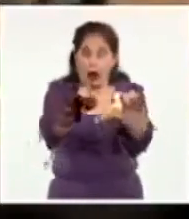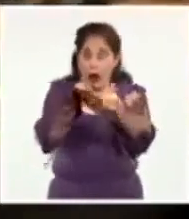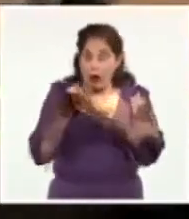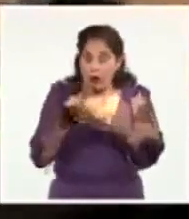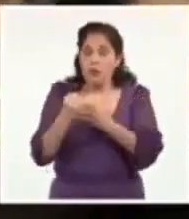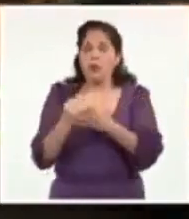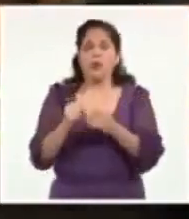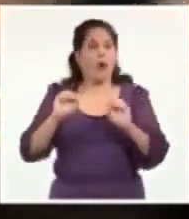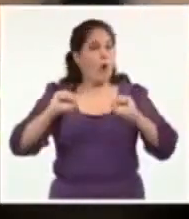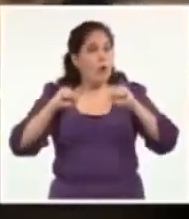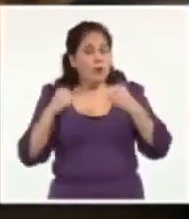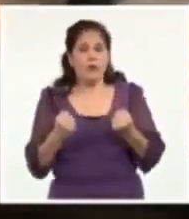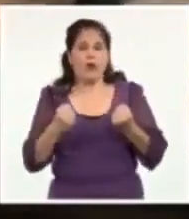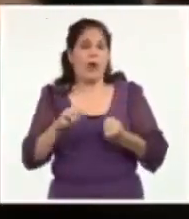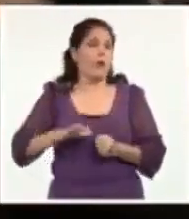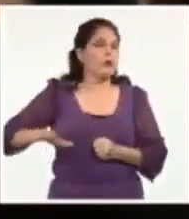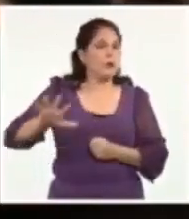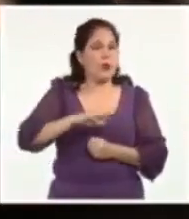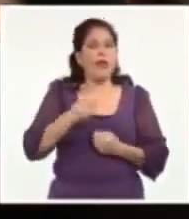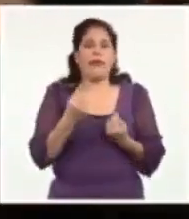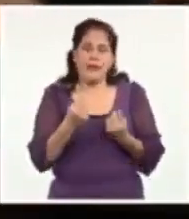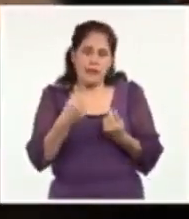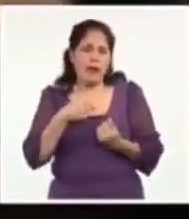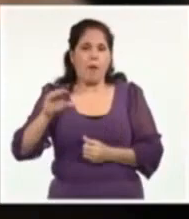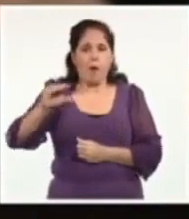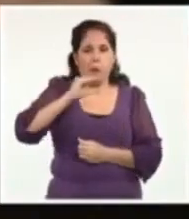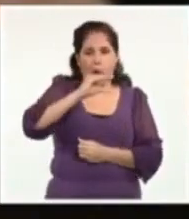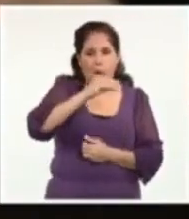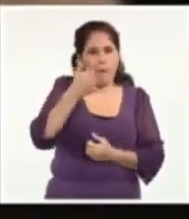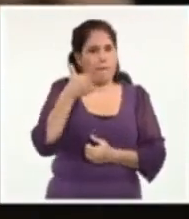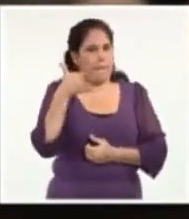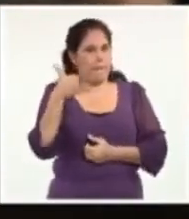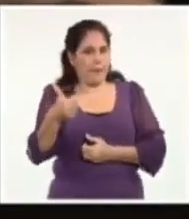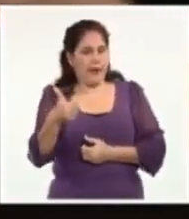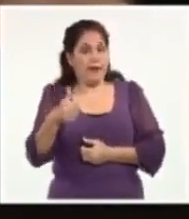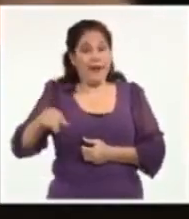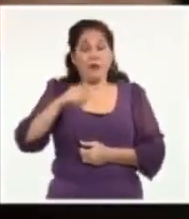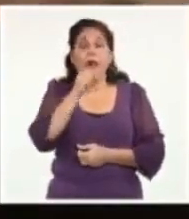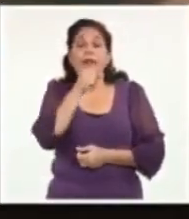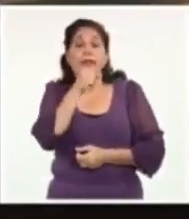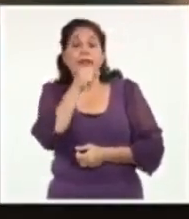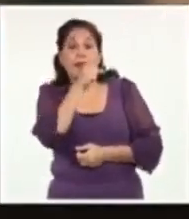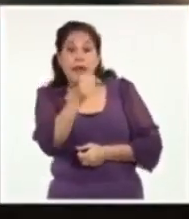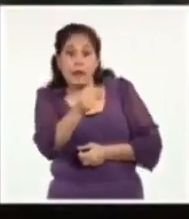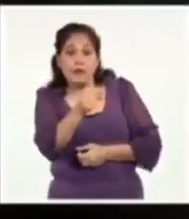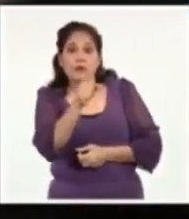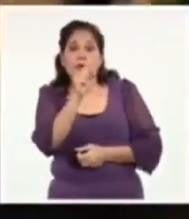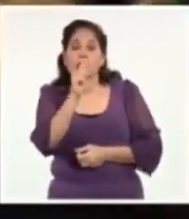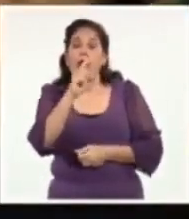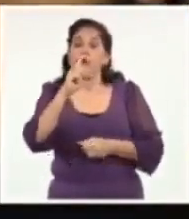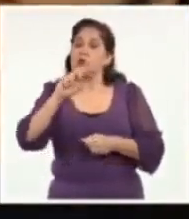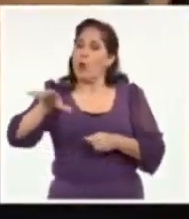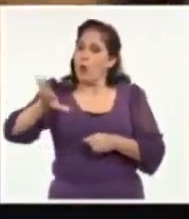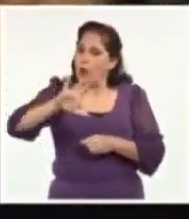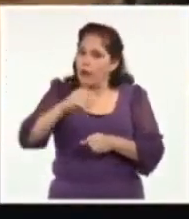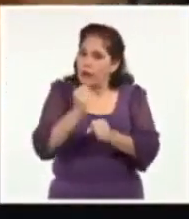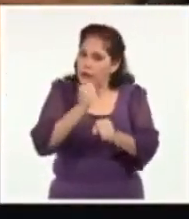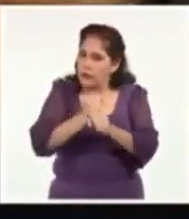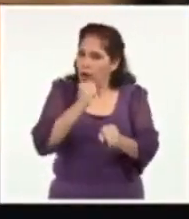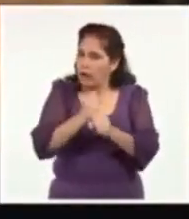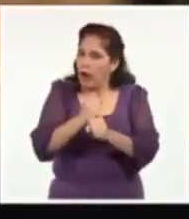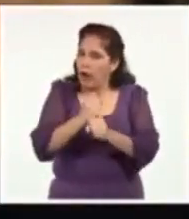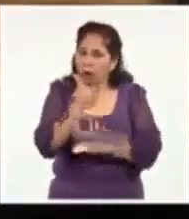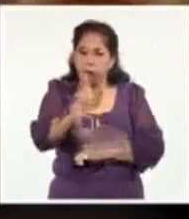a derrubar de uma vez por todas aqueles que eles denunciam 24 horas por dia, que estão esmagando